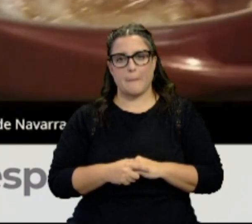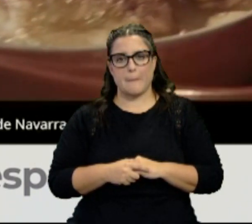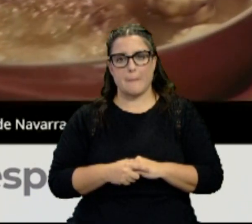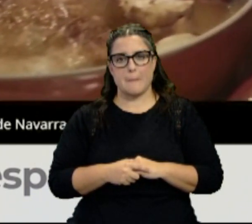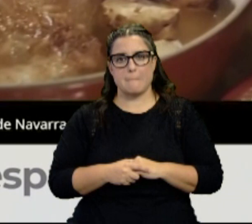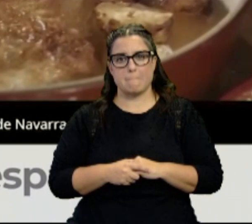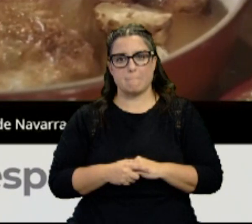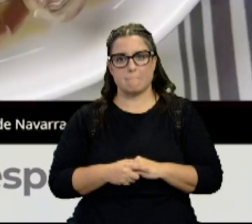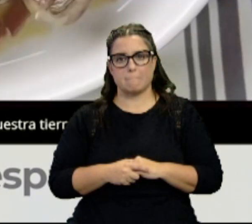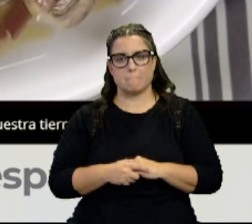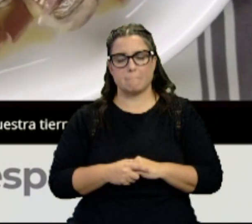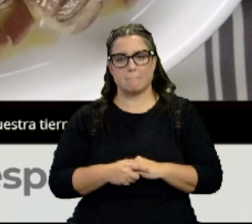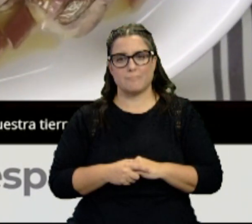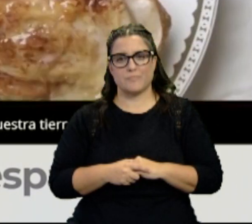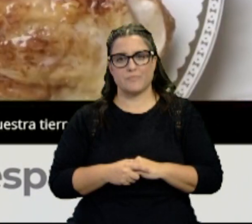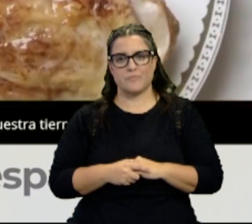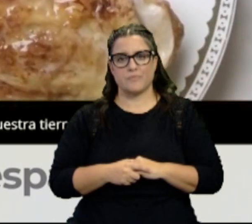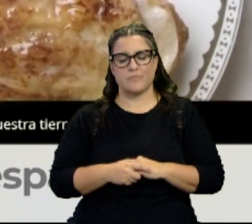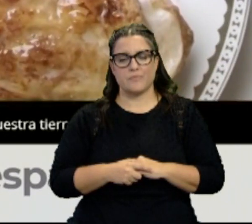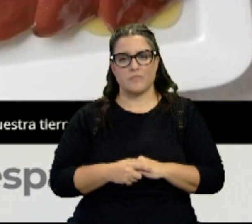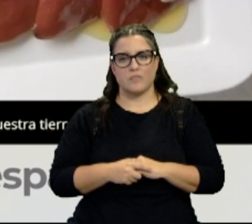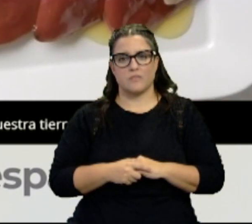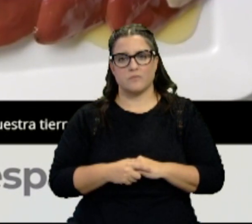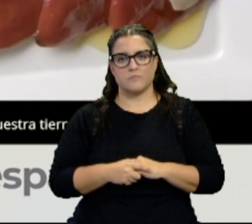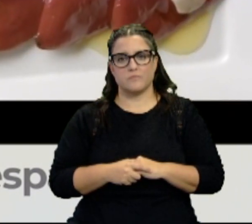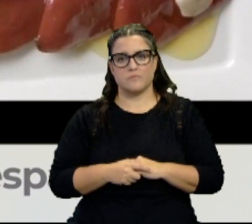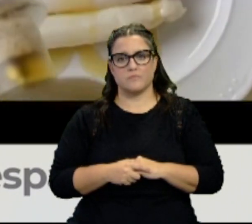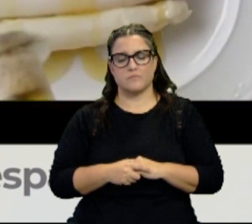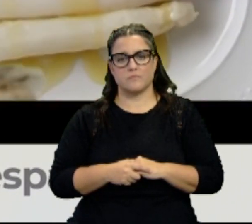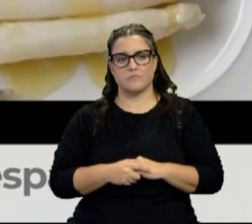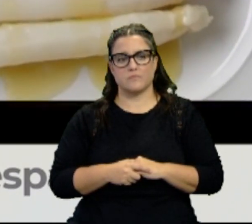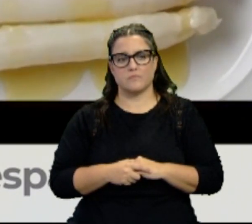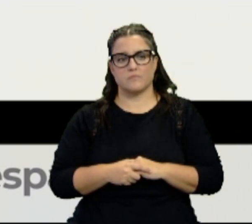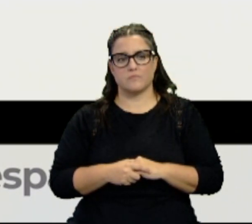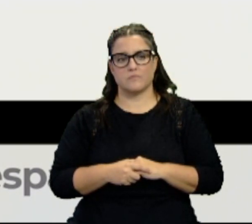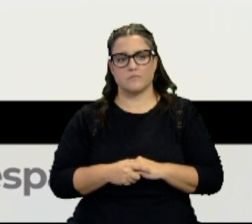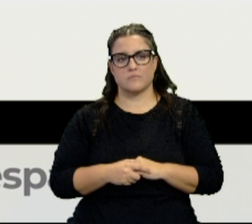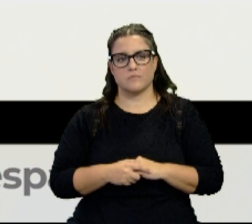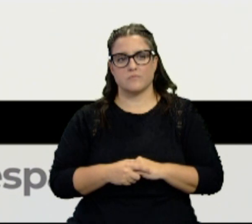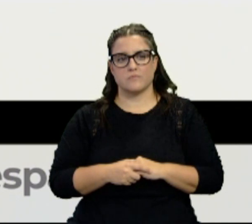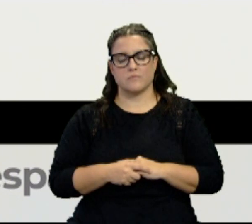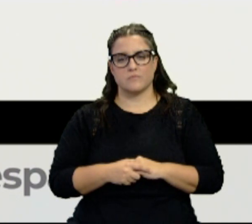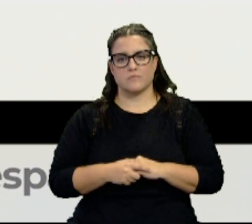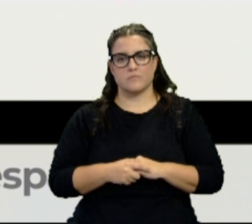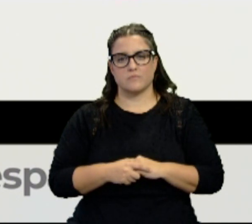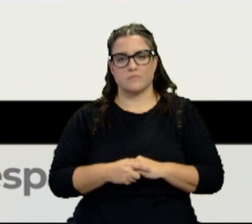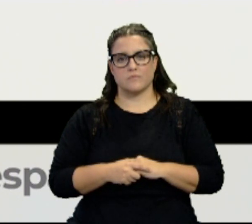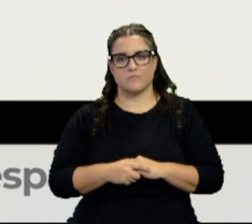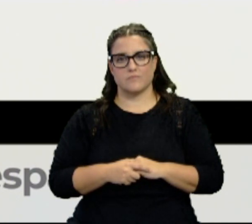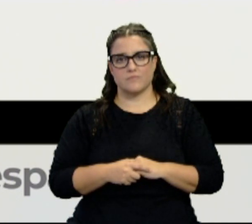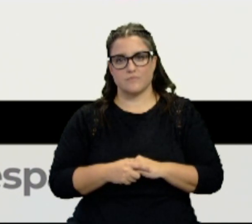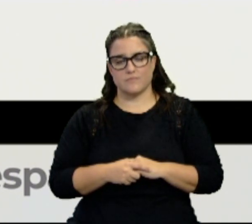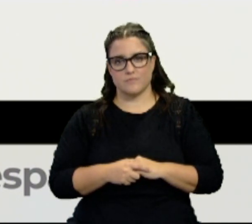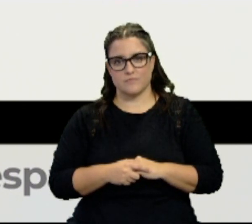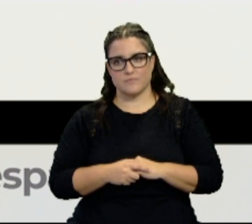Elige Productos de Navarra. Ganas tú. Gana nuestra tierra. Comemos de casa. Gobierno de